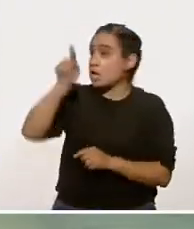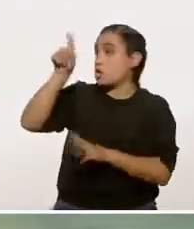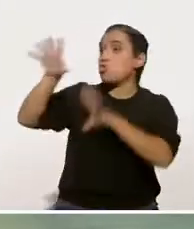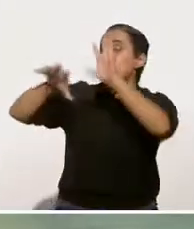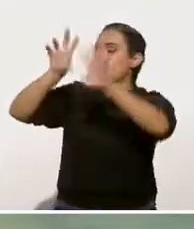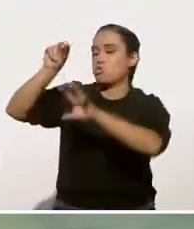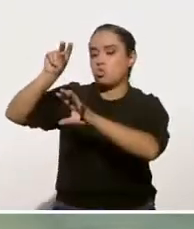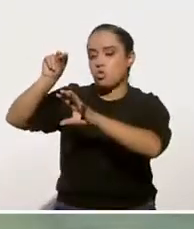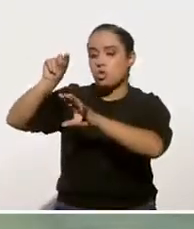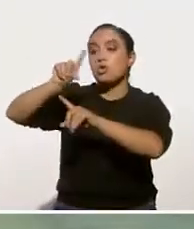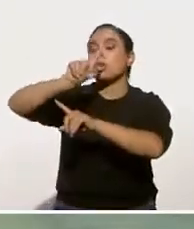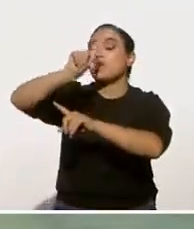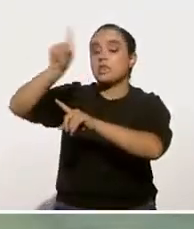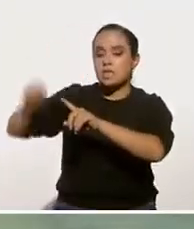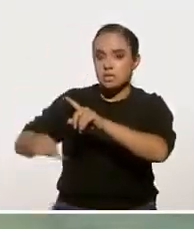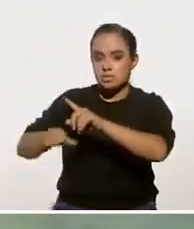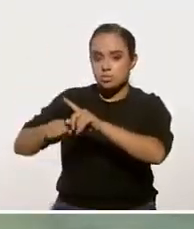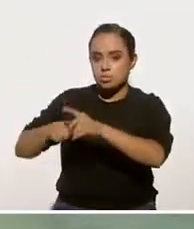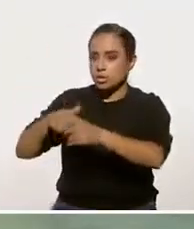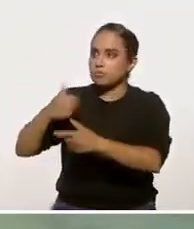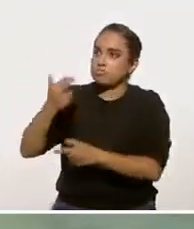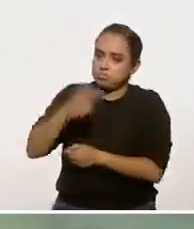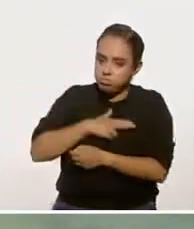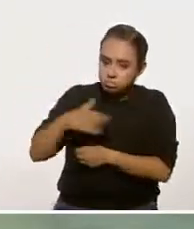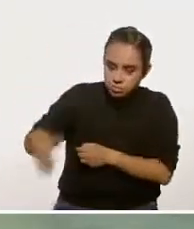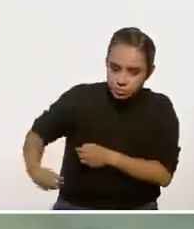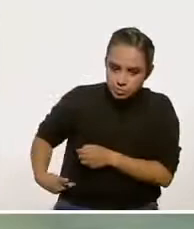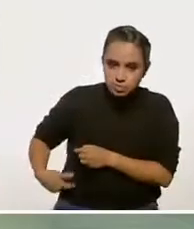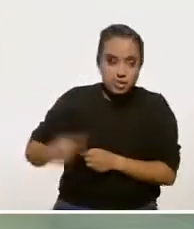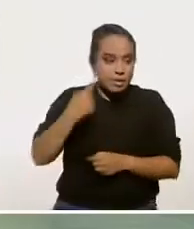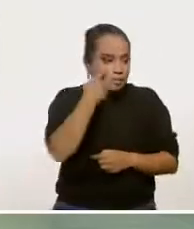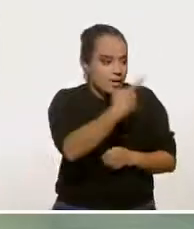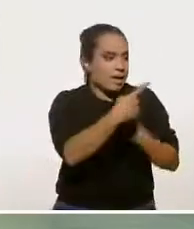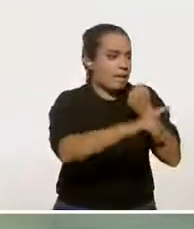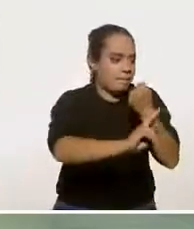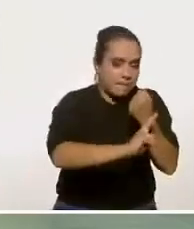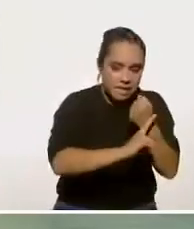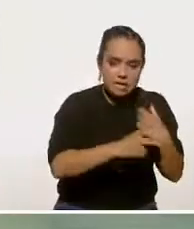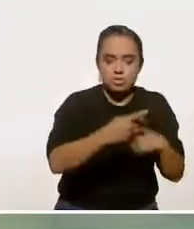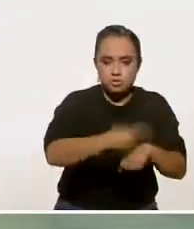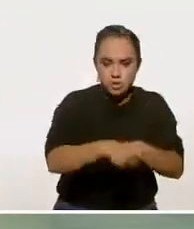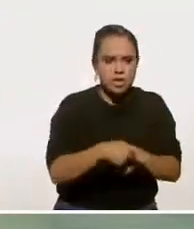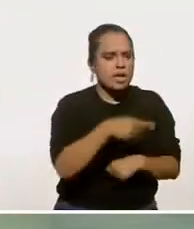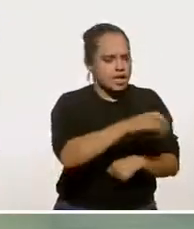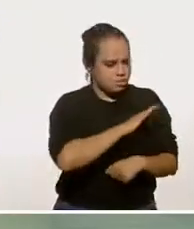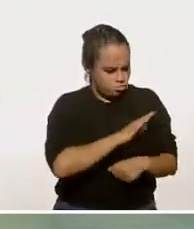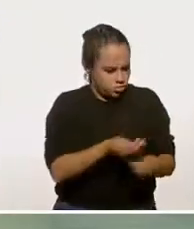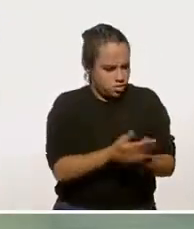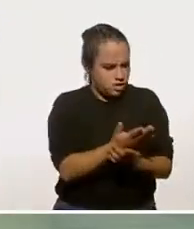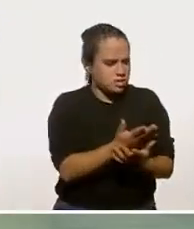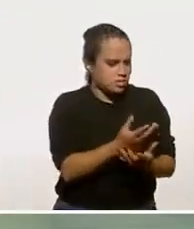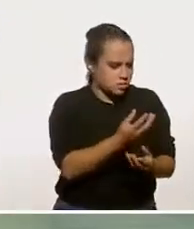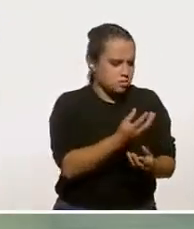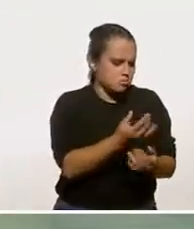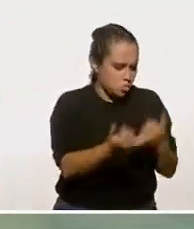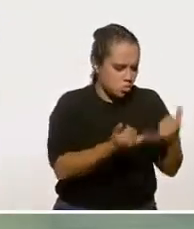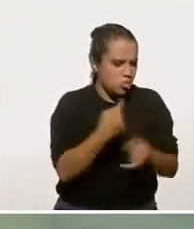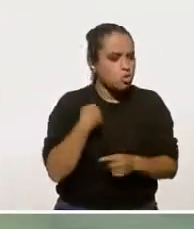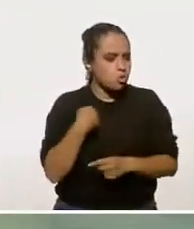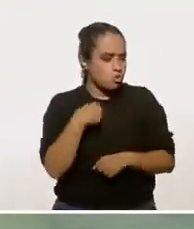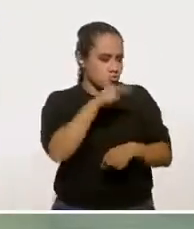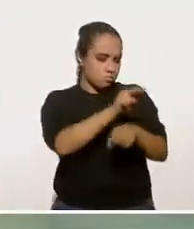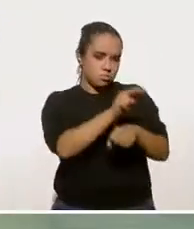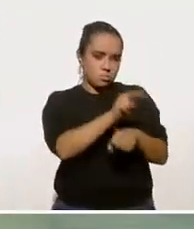te puedes lastimar. Mira, hay vidrios. Bueno, sí puedes salir a jugar. Yo te estoy mirando desde